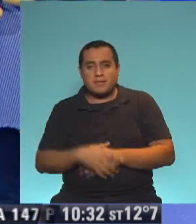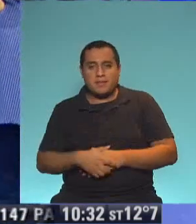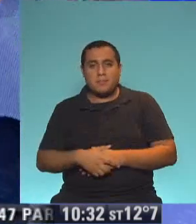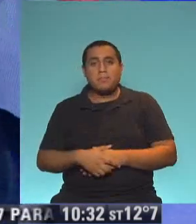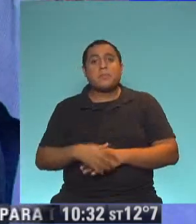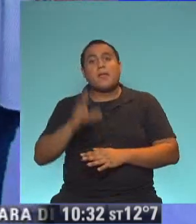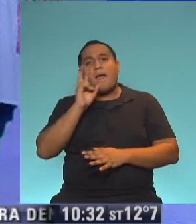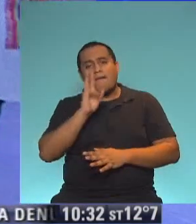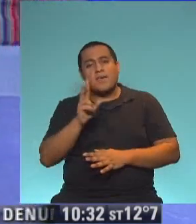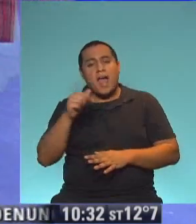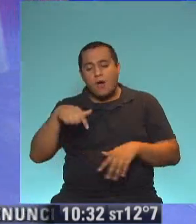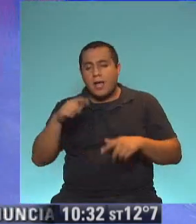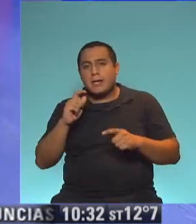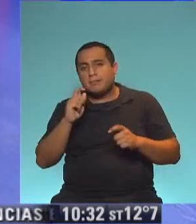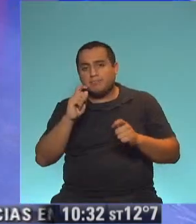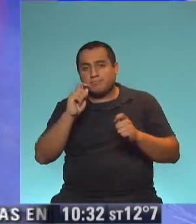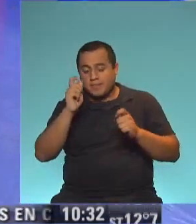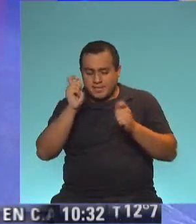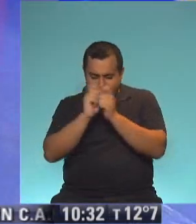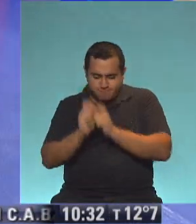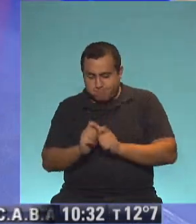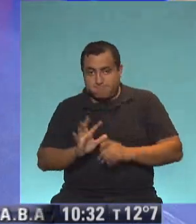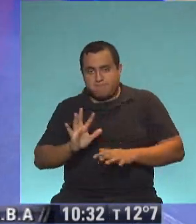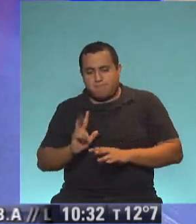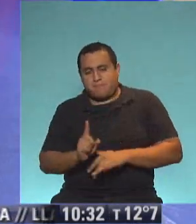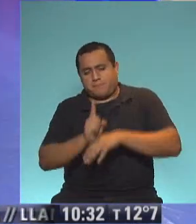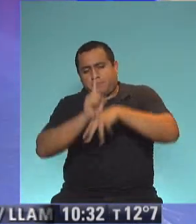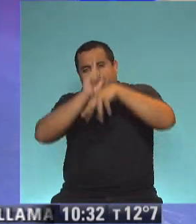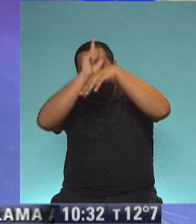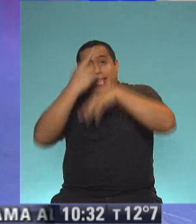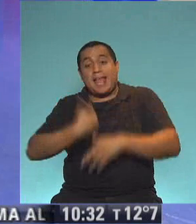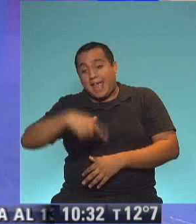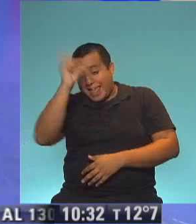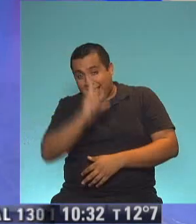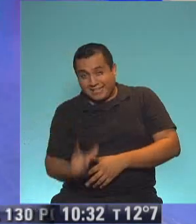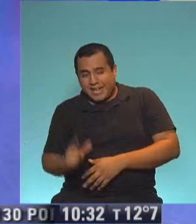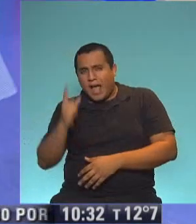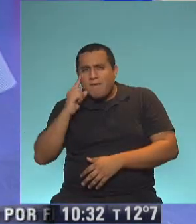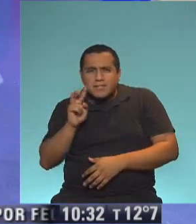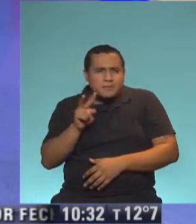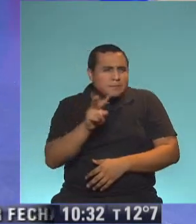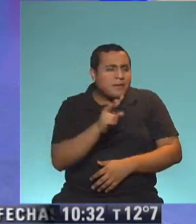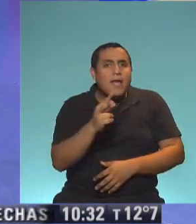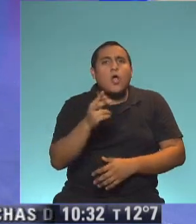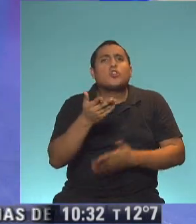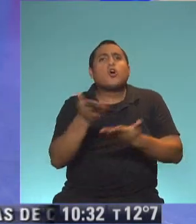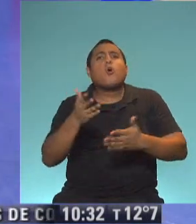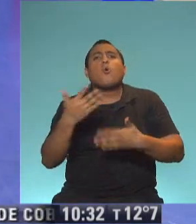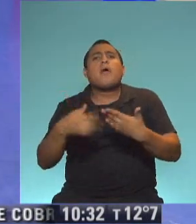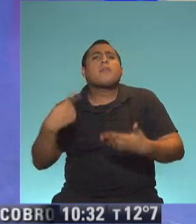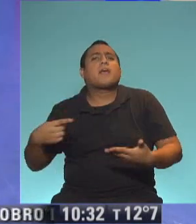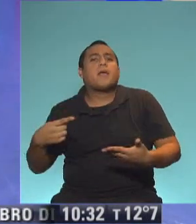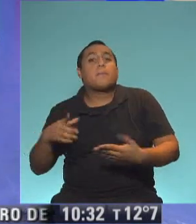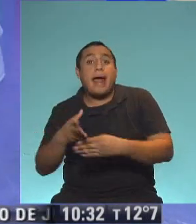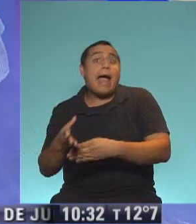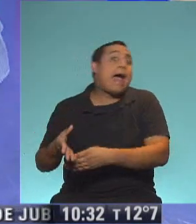a ir a ver. Vamos a fabricar nuestra nave imaginaria. Vamos a volar por toda la República Argentina y vamos a ver a qué juegan todos los chicos. Ah, mira, pero antes, ¿sabes qué? ¿Qué?